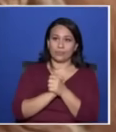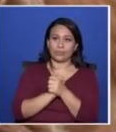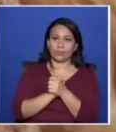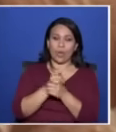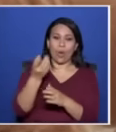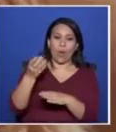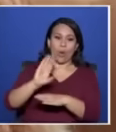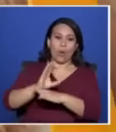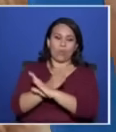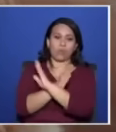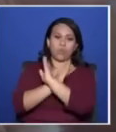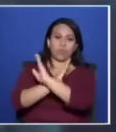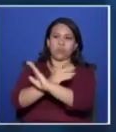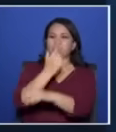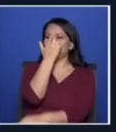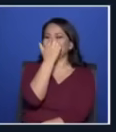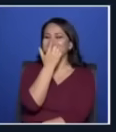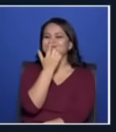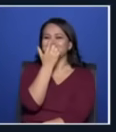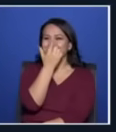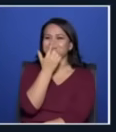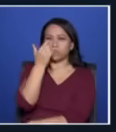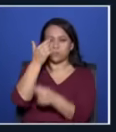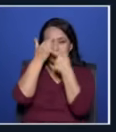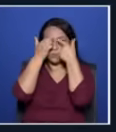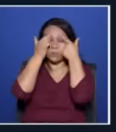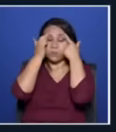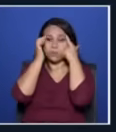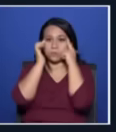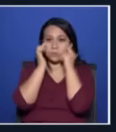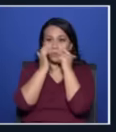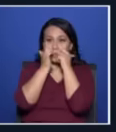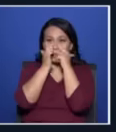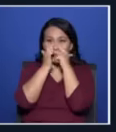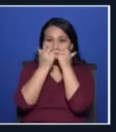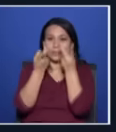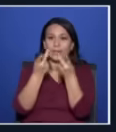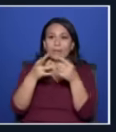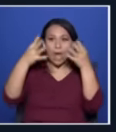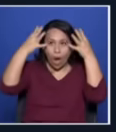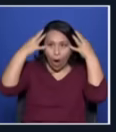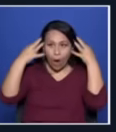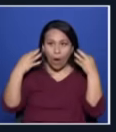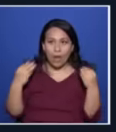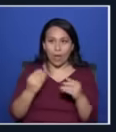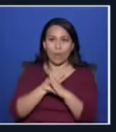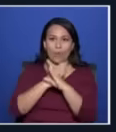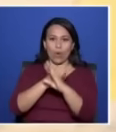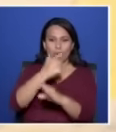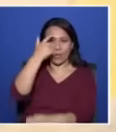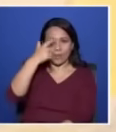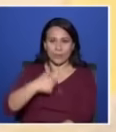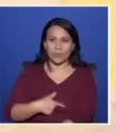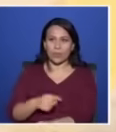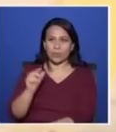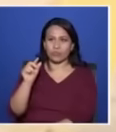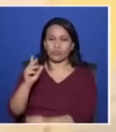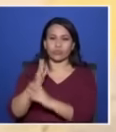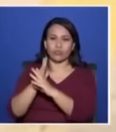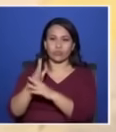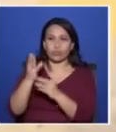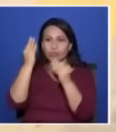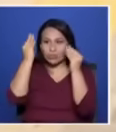utilizar bloqueador solar sobre la nariz, párpados y la punta de las orejas. Puede ser bloqueador humano con un factor de